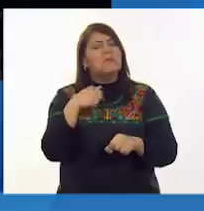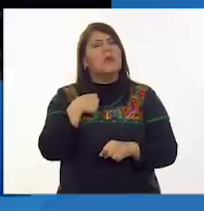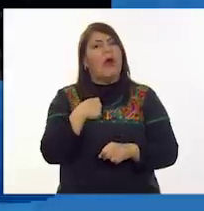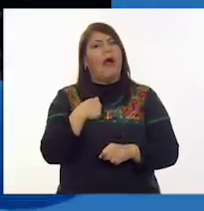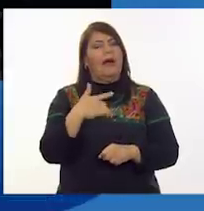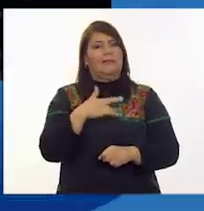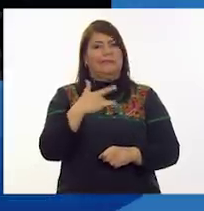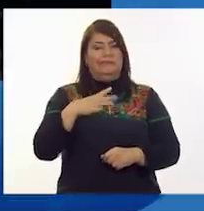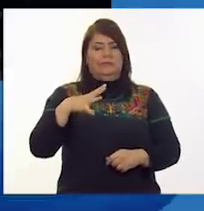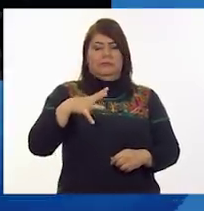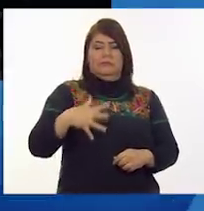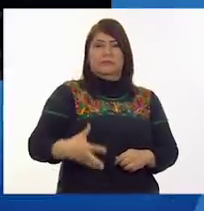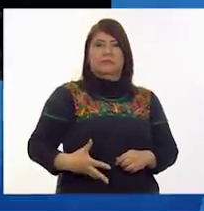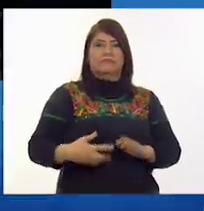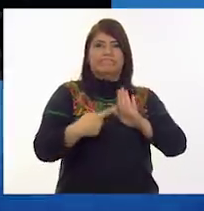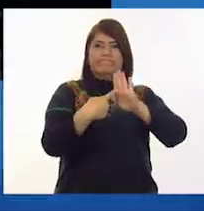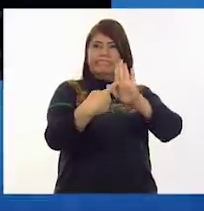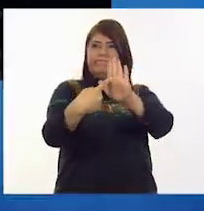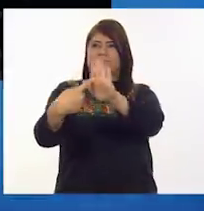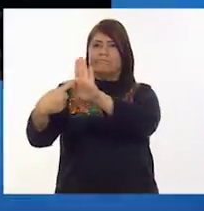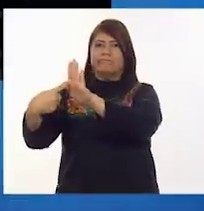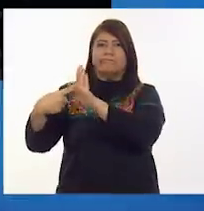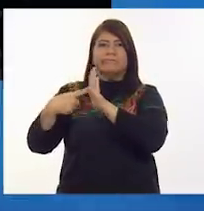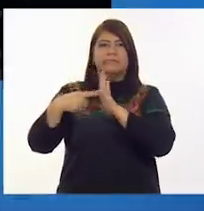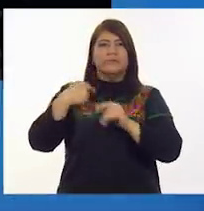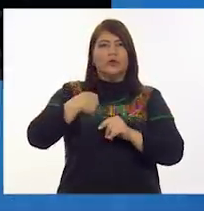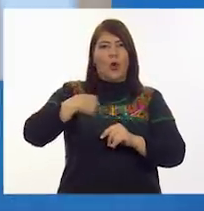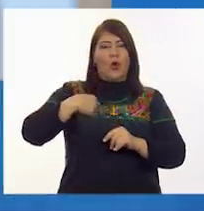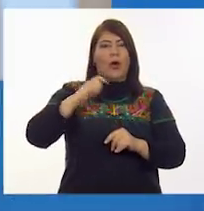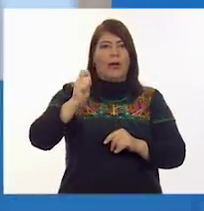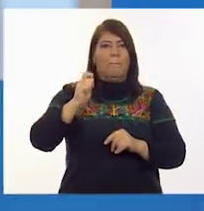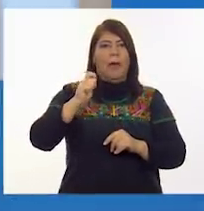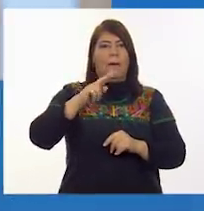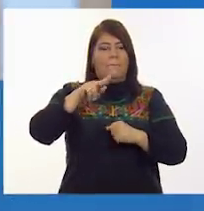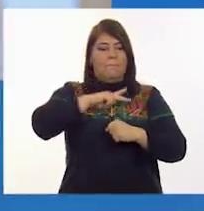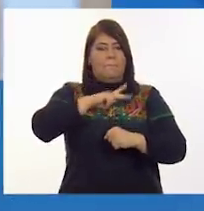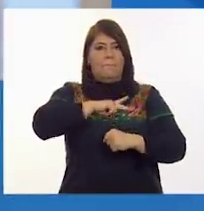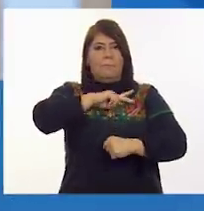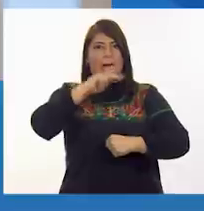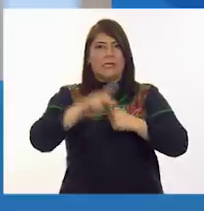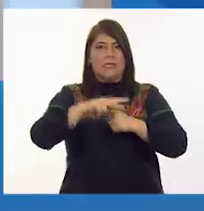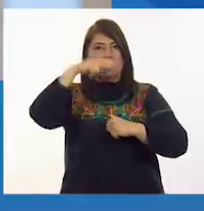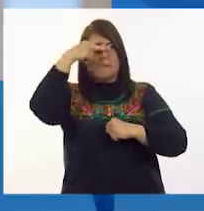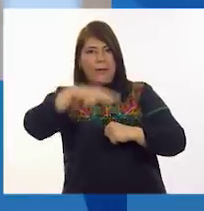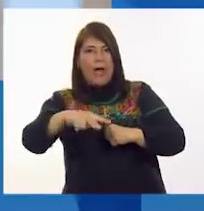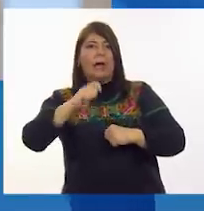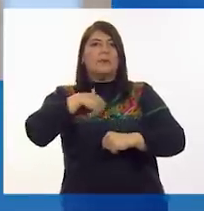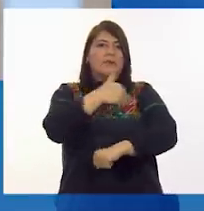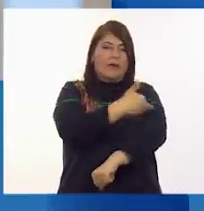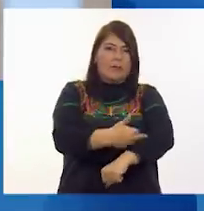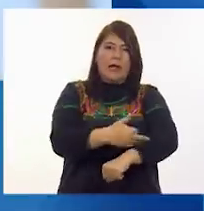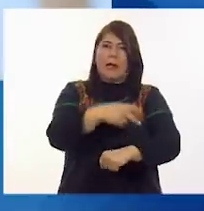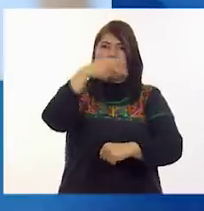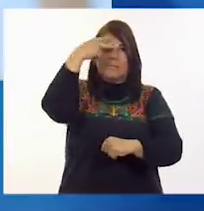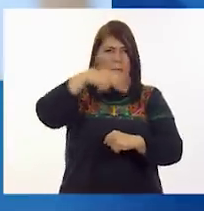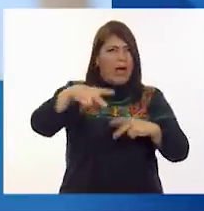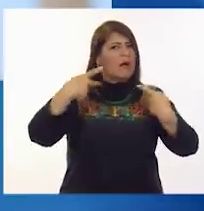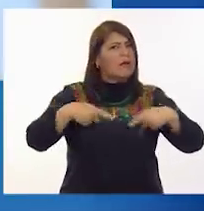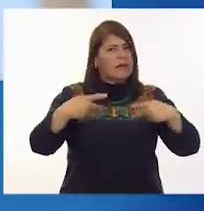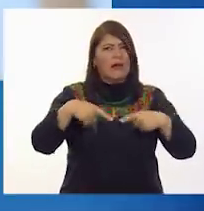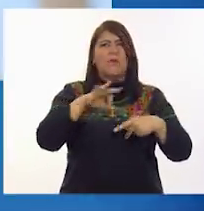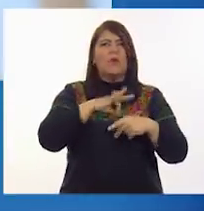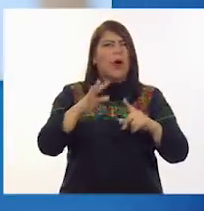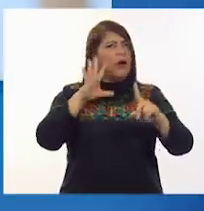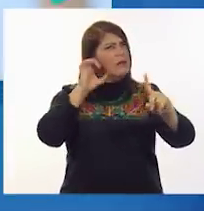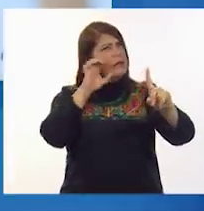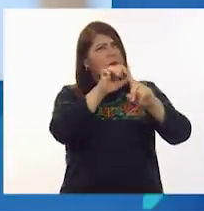satisfacción poner el nombre de mi país y de mi familia en alto. Los mexicanos podemos lograr todo lo que queremos, podemos ser